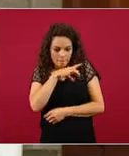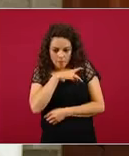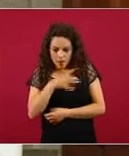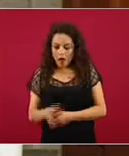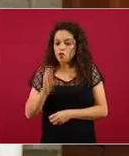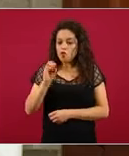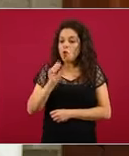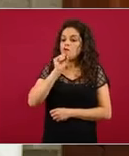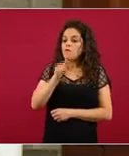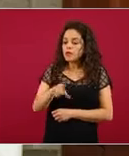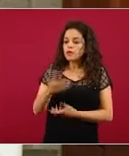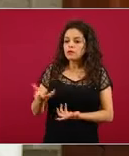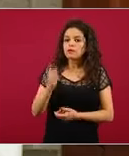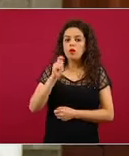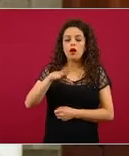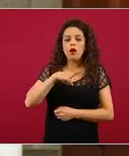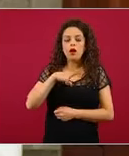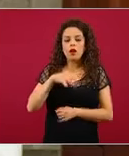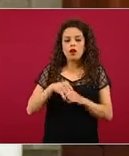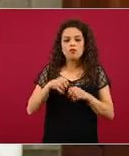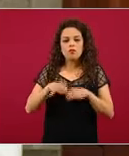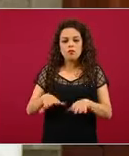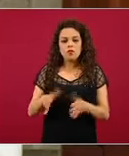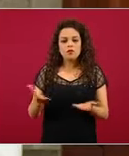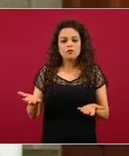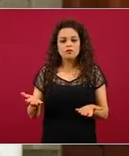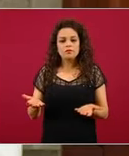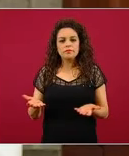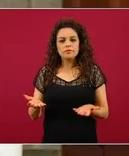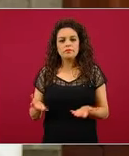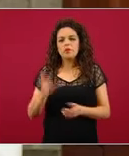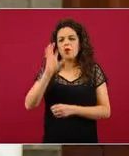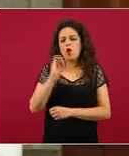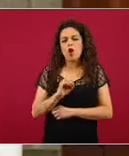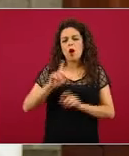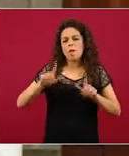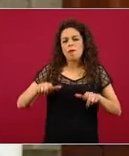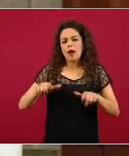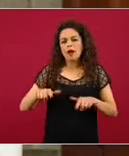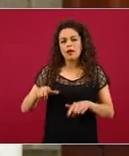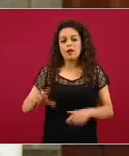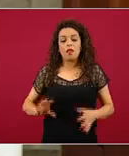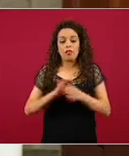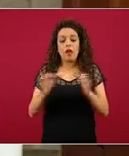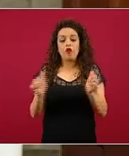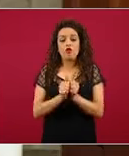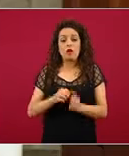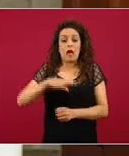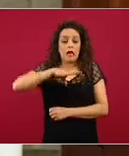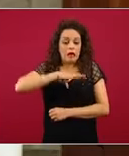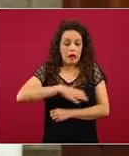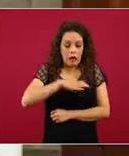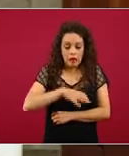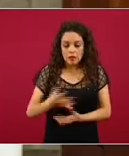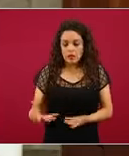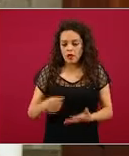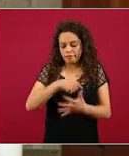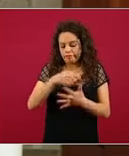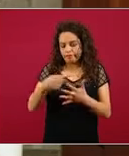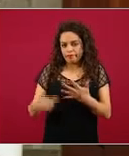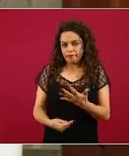se puede encontrar bueno, páginas ya muy amarillistas que lo asocian al cáncer, ¿no? Entonces, no sé cuál